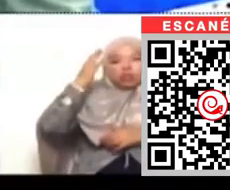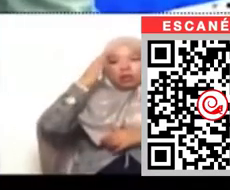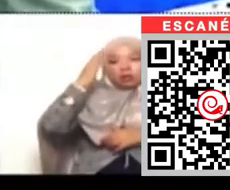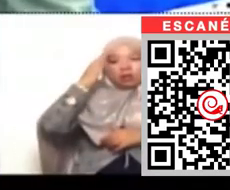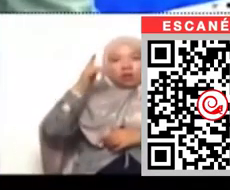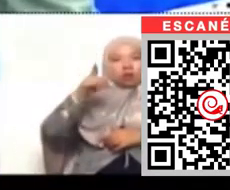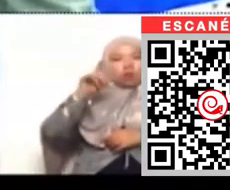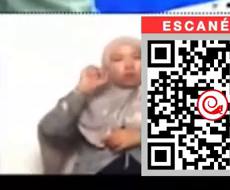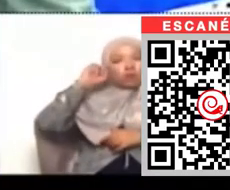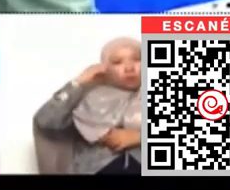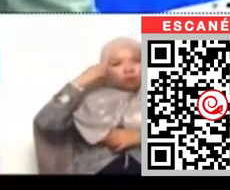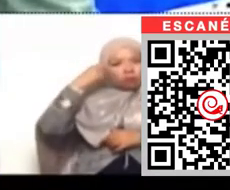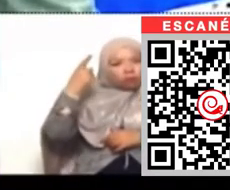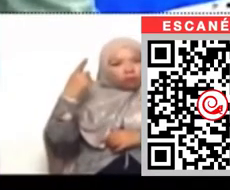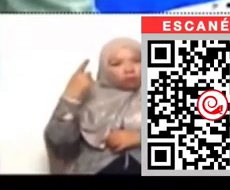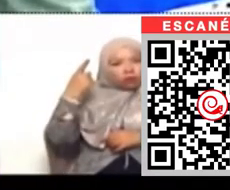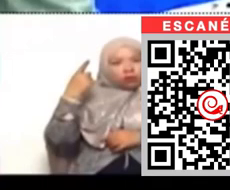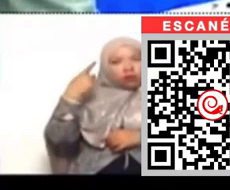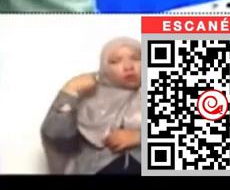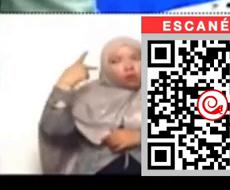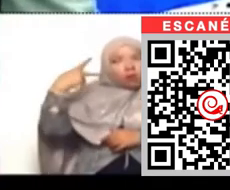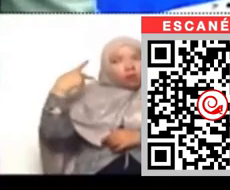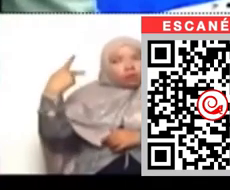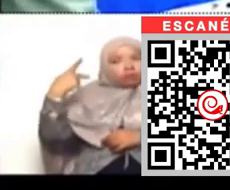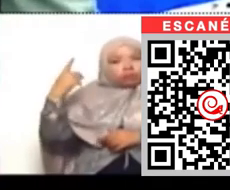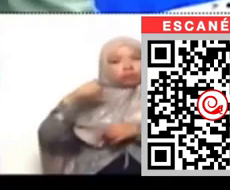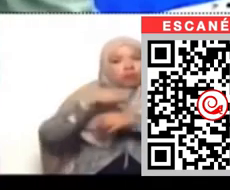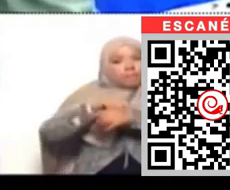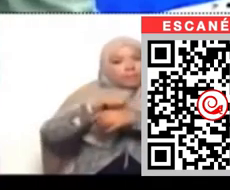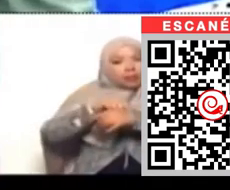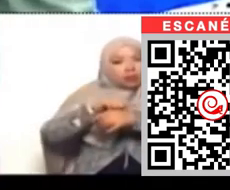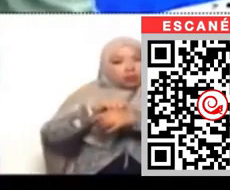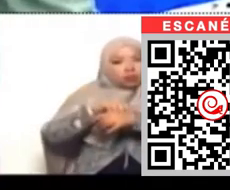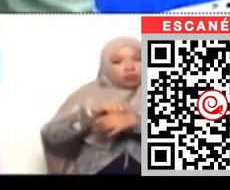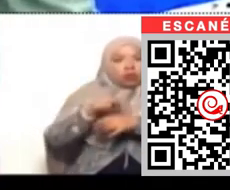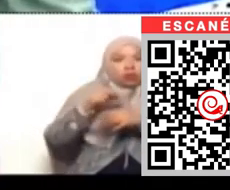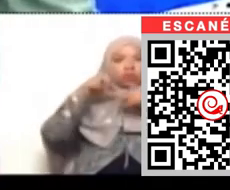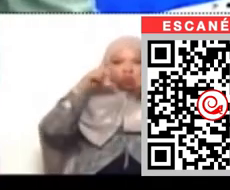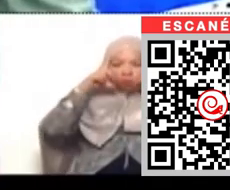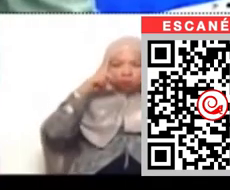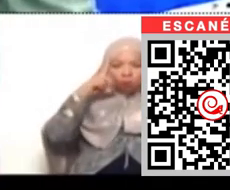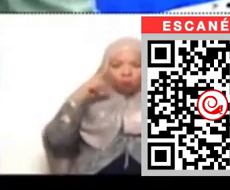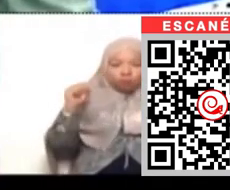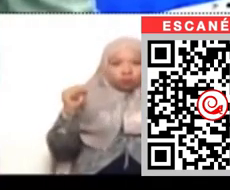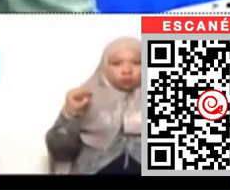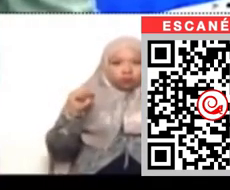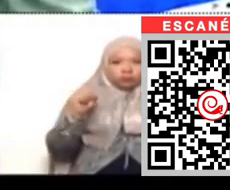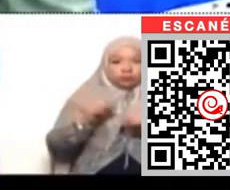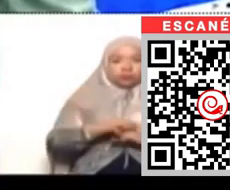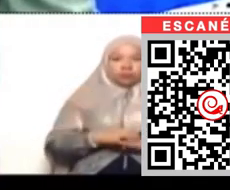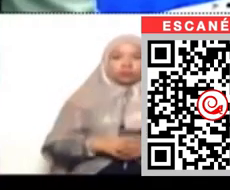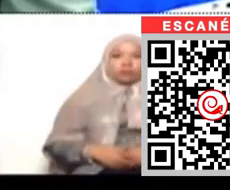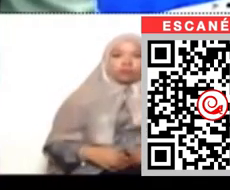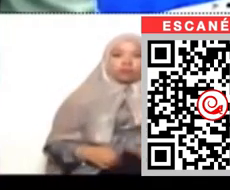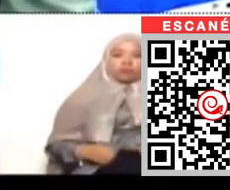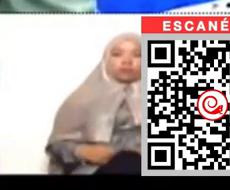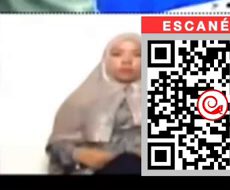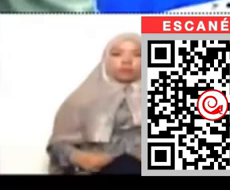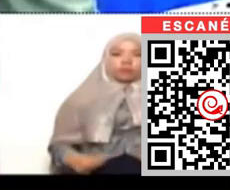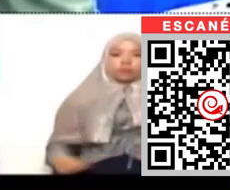Jorge, tú estabas en la psiquiatría todavía profesional, pues. Sí. Tenías tu